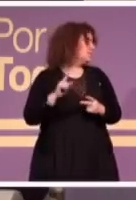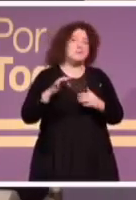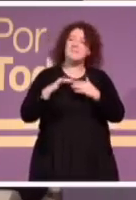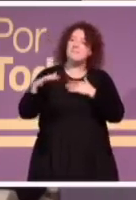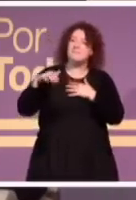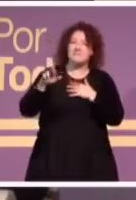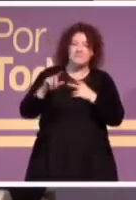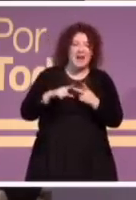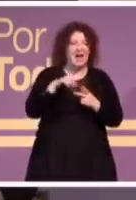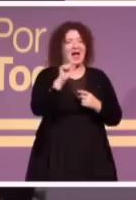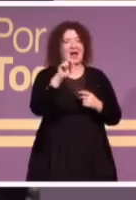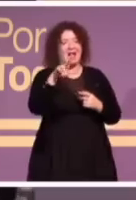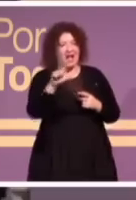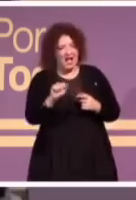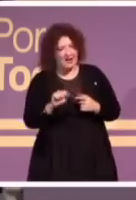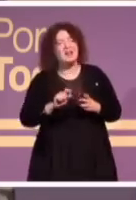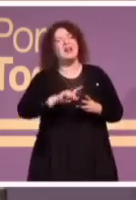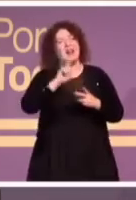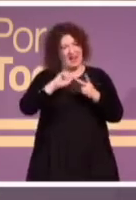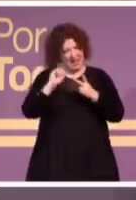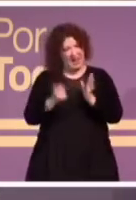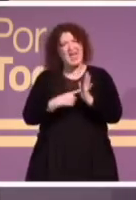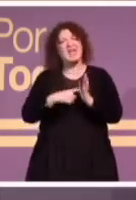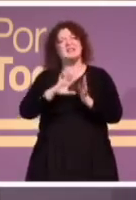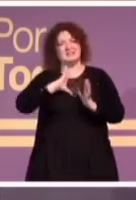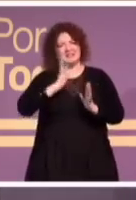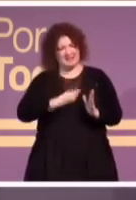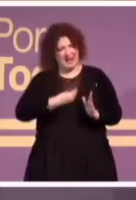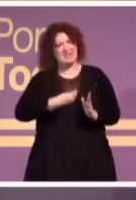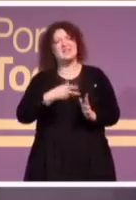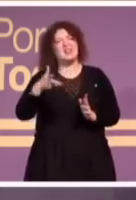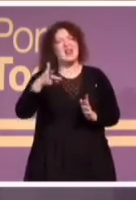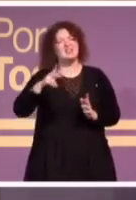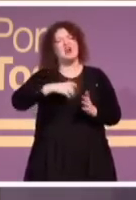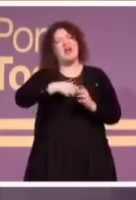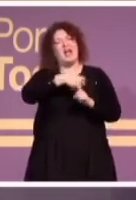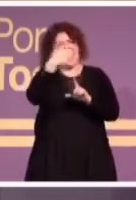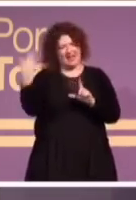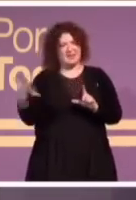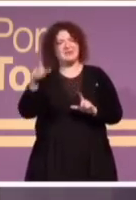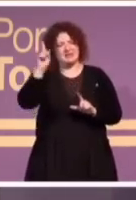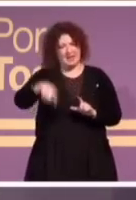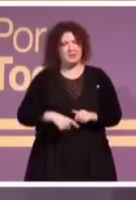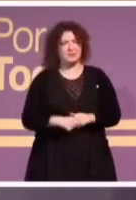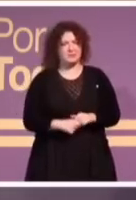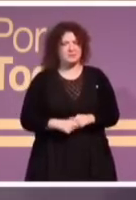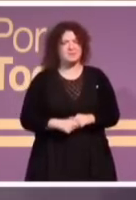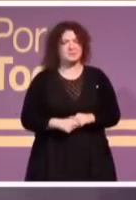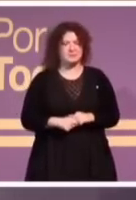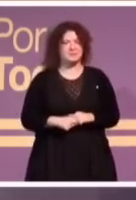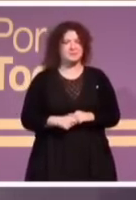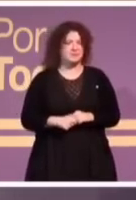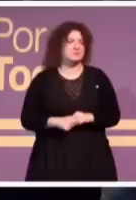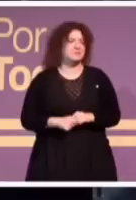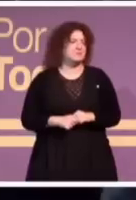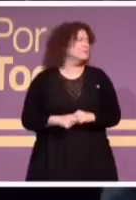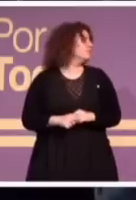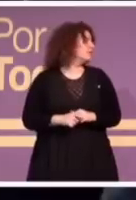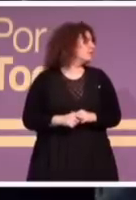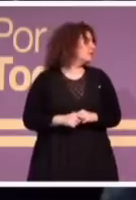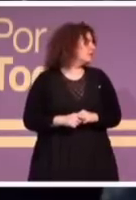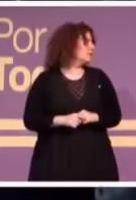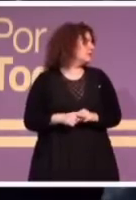también, querida Carla, con una ley trans y de derechos LGTBI, sin un solo recorte en derechos, sin un